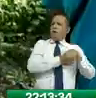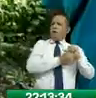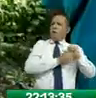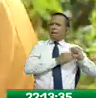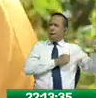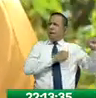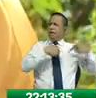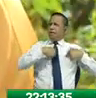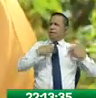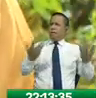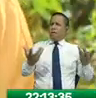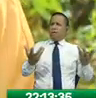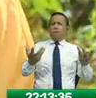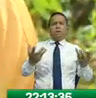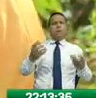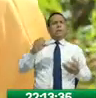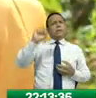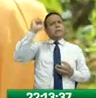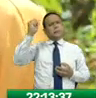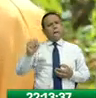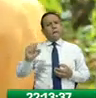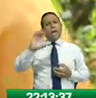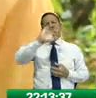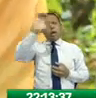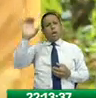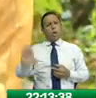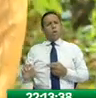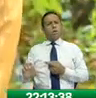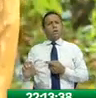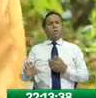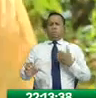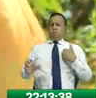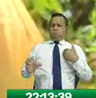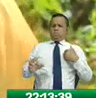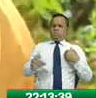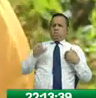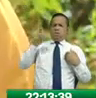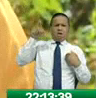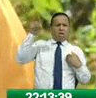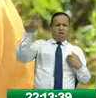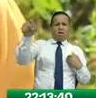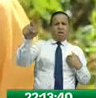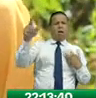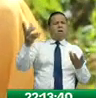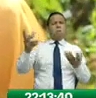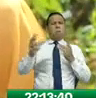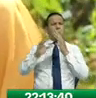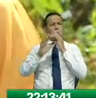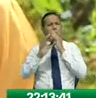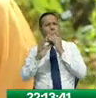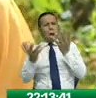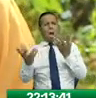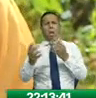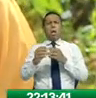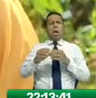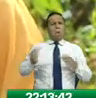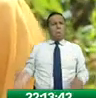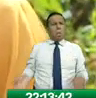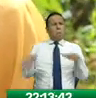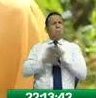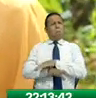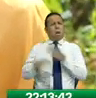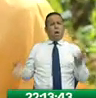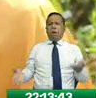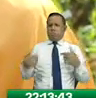costa. Dicen que han cobrado en otro lado, pero ellos no tienen ni familia allá en Huaranda, en Otavalo, no tienen ellos. ¿Cómo van